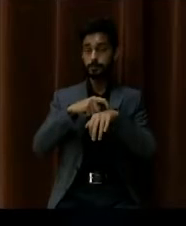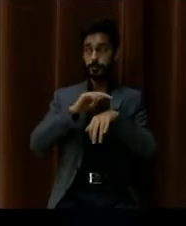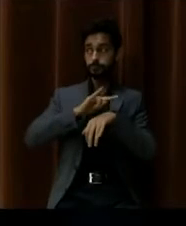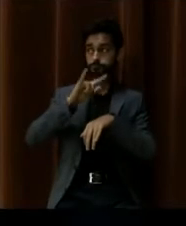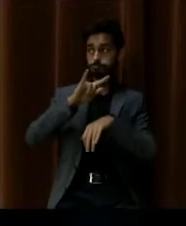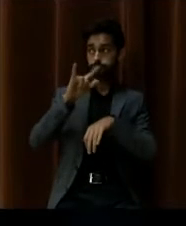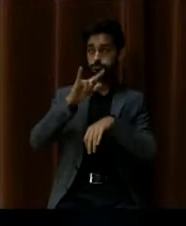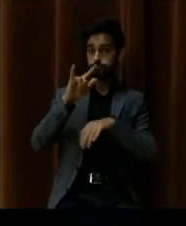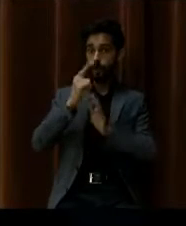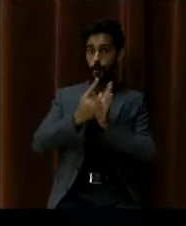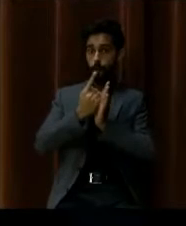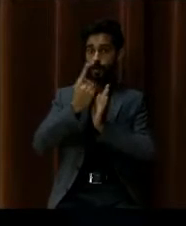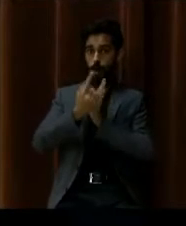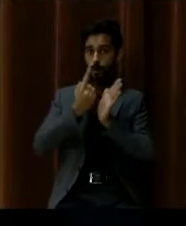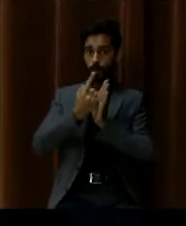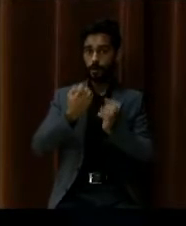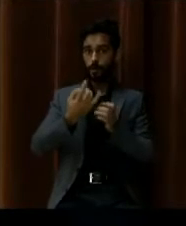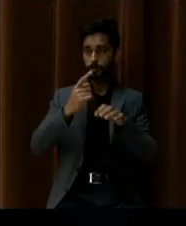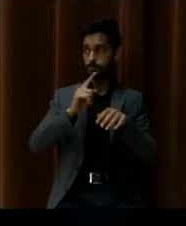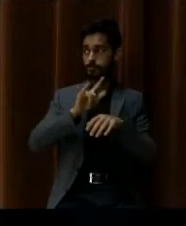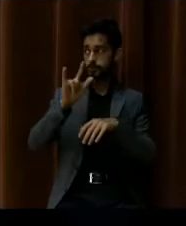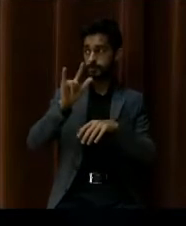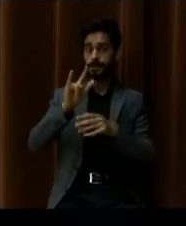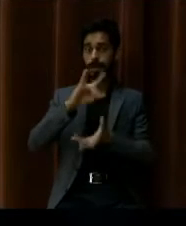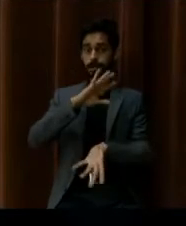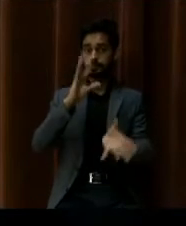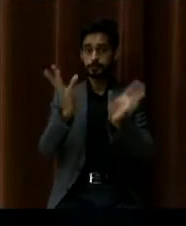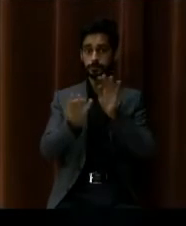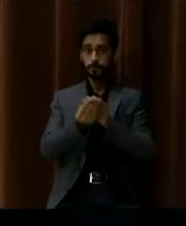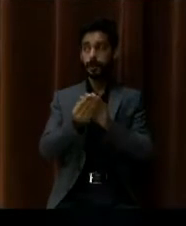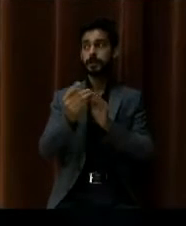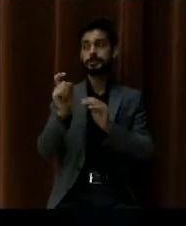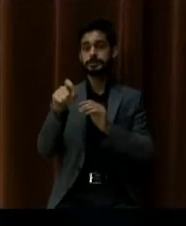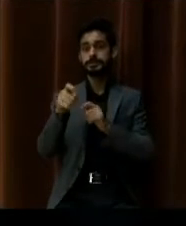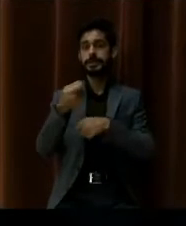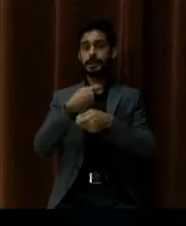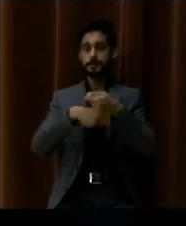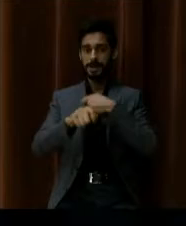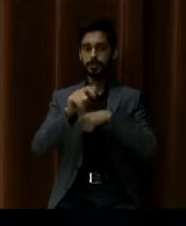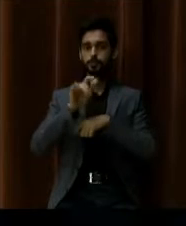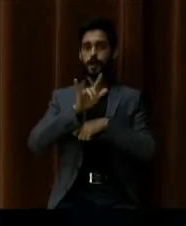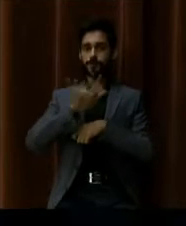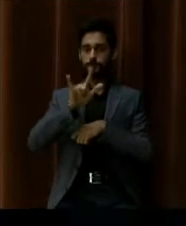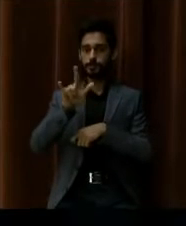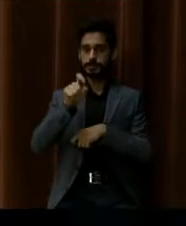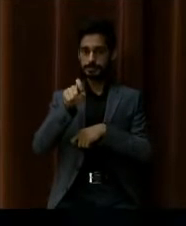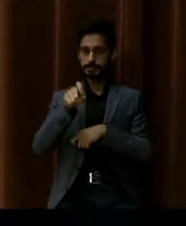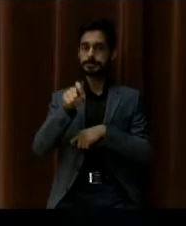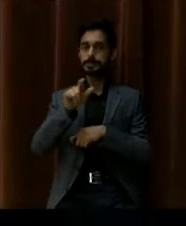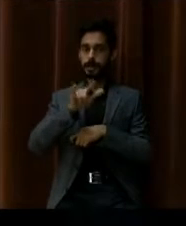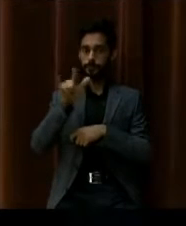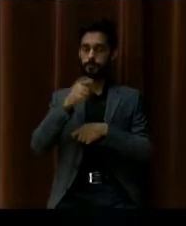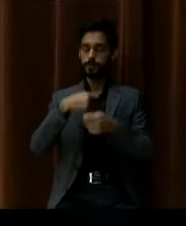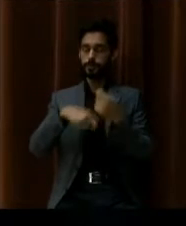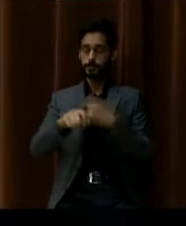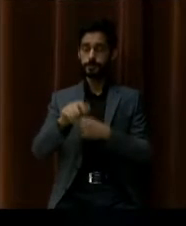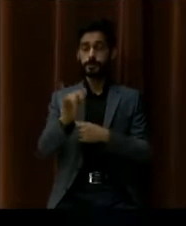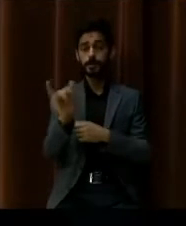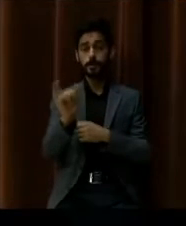reemplazar el sistema de aviónica entonces también requería el